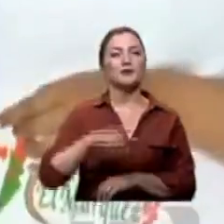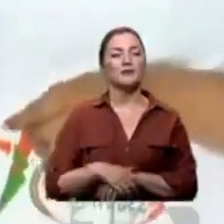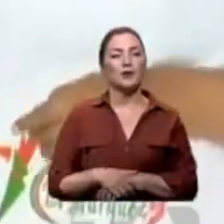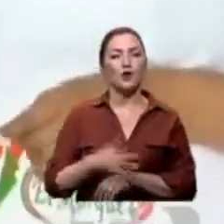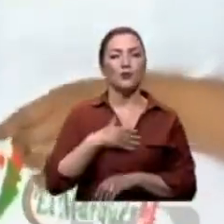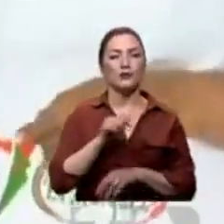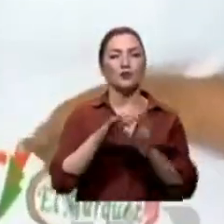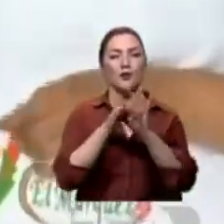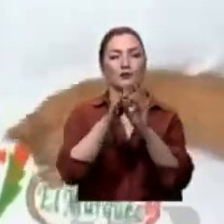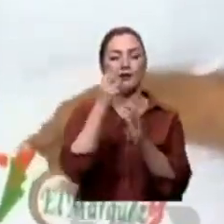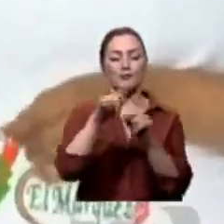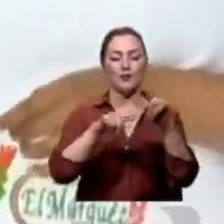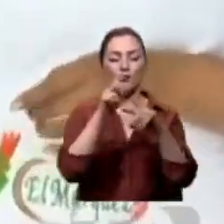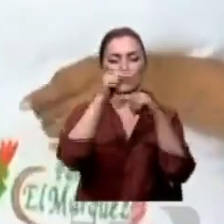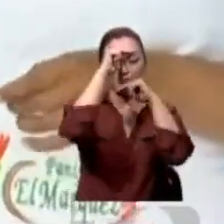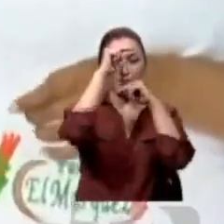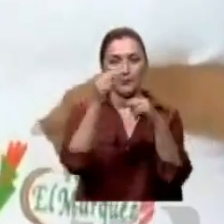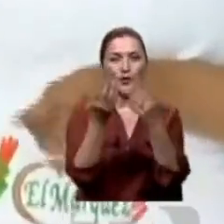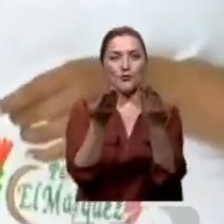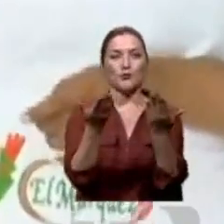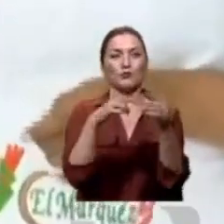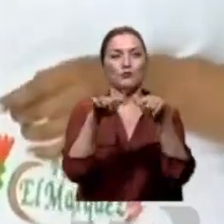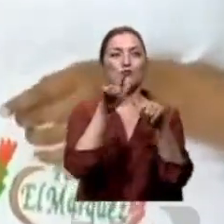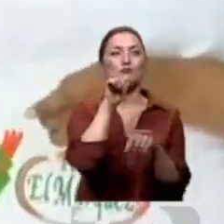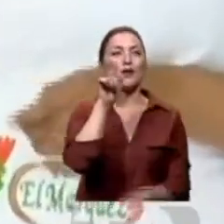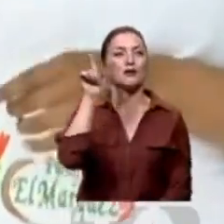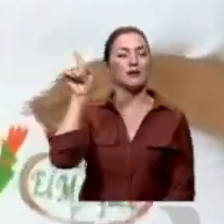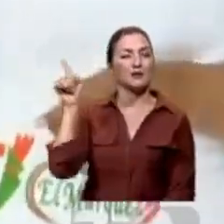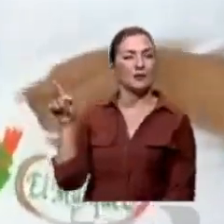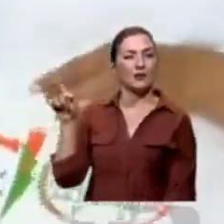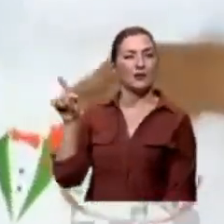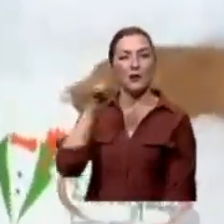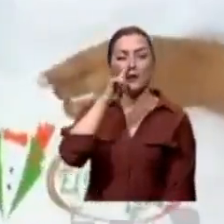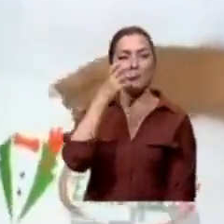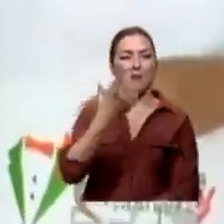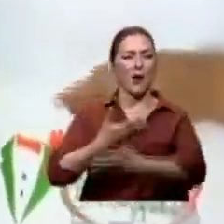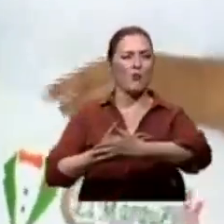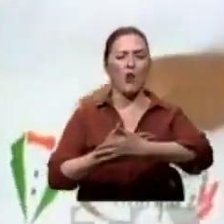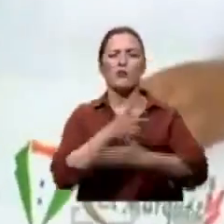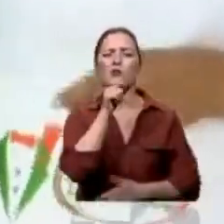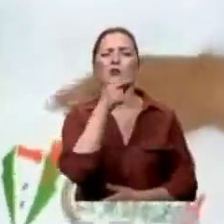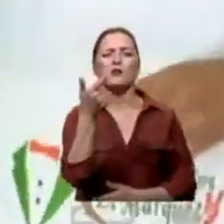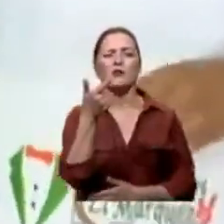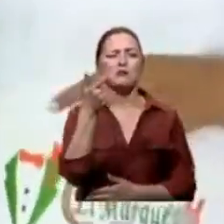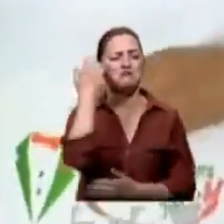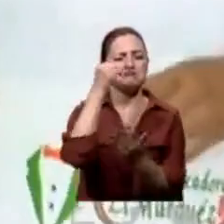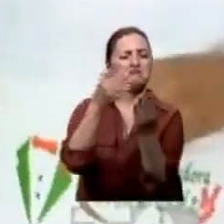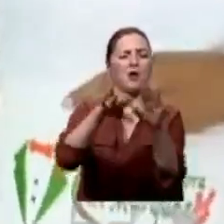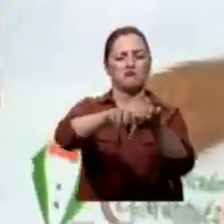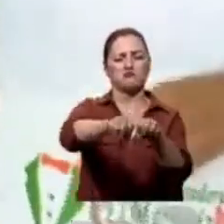muy buenos días. Miren, chicas, adivinan ustedes de quién se trata esta guagua, este personaje que han recreado aquí